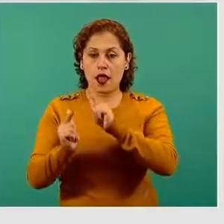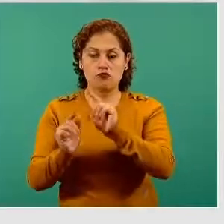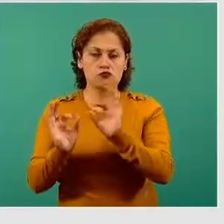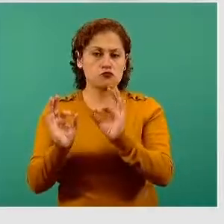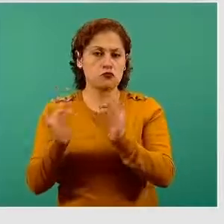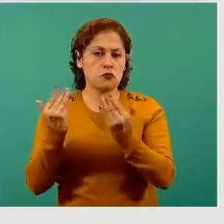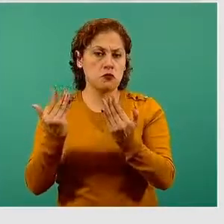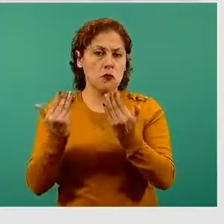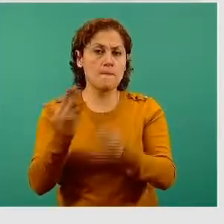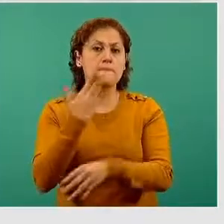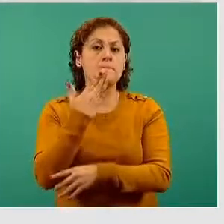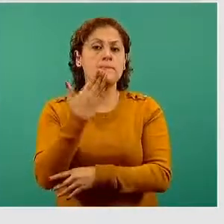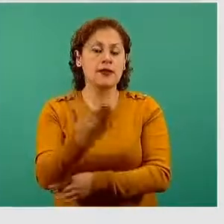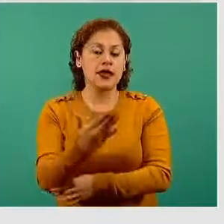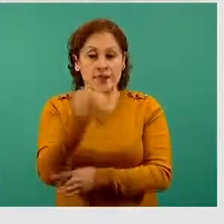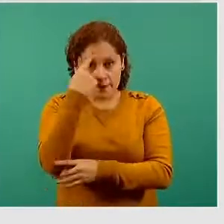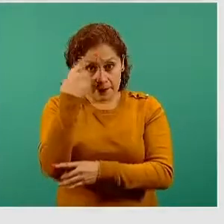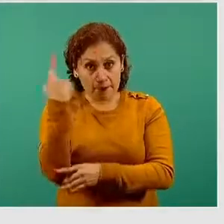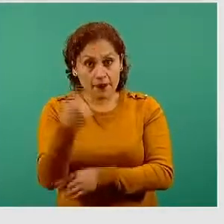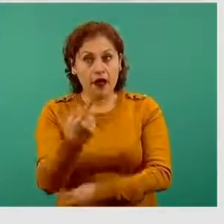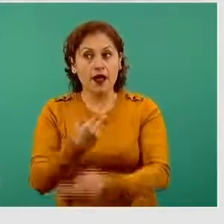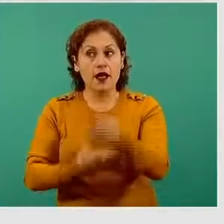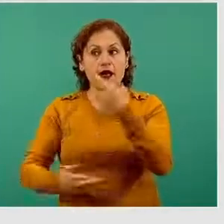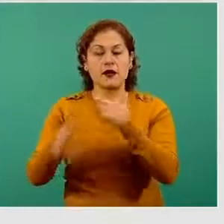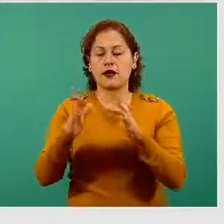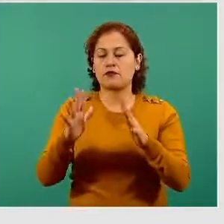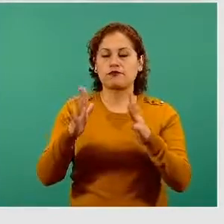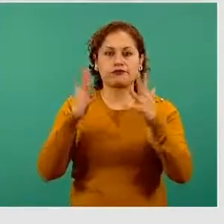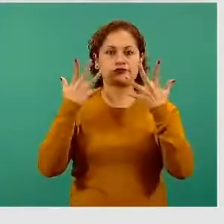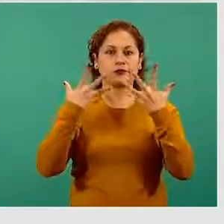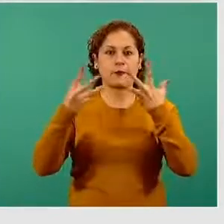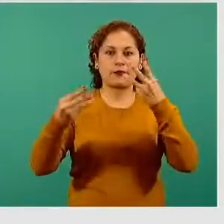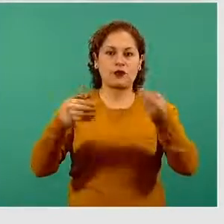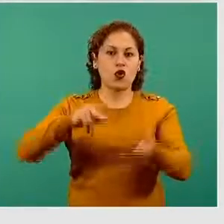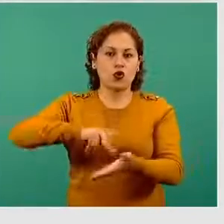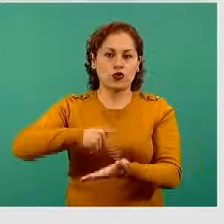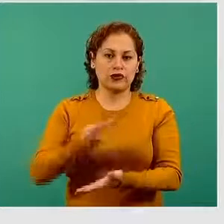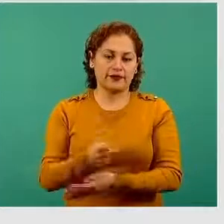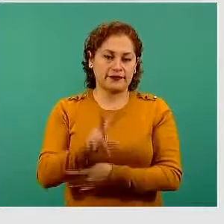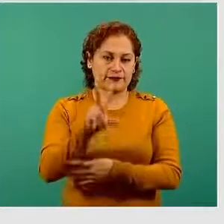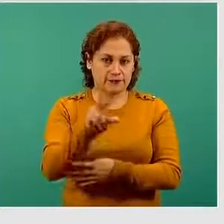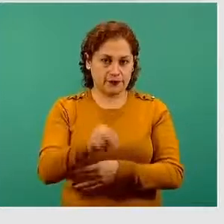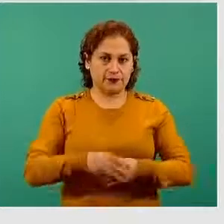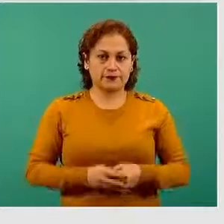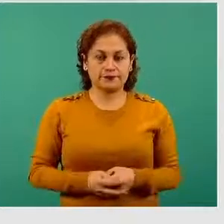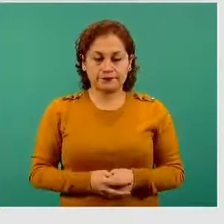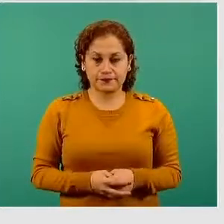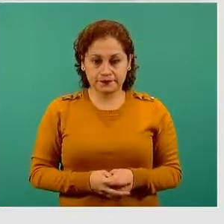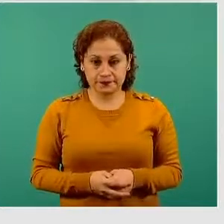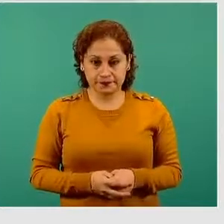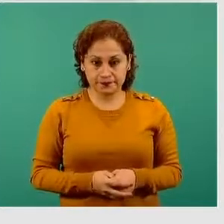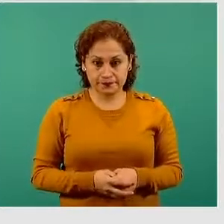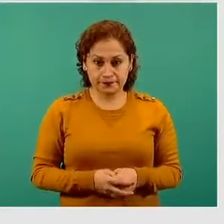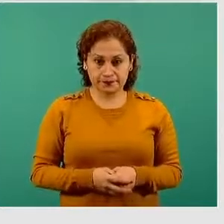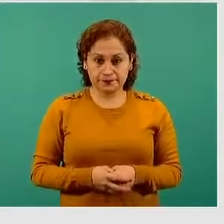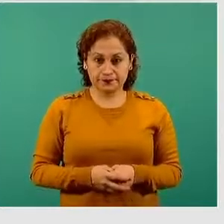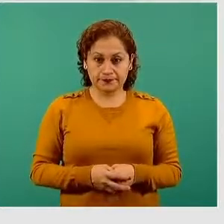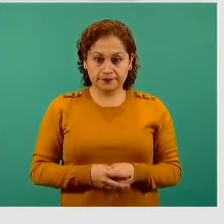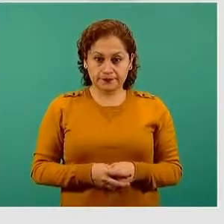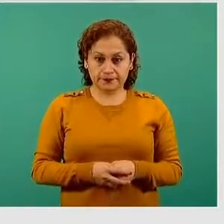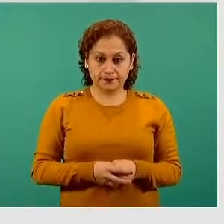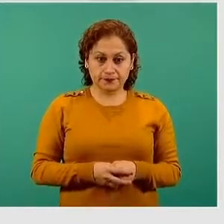tengamos necesariamente rebrotes o nuevas olas que pudieran exceder a las previas que hemos tenido.